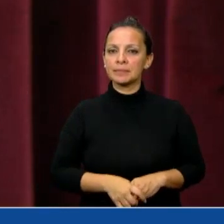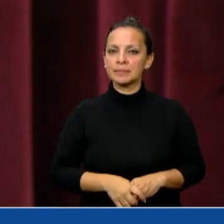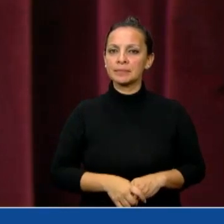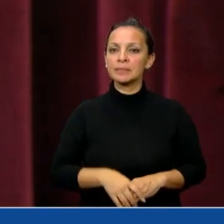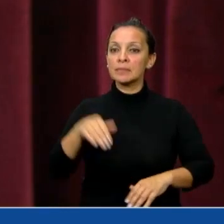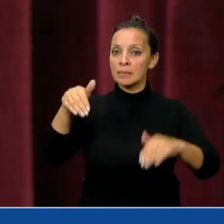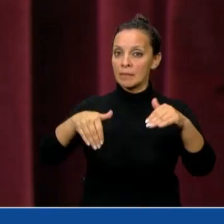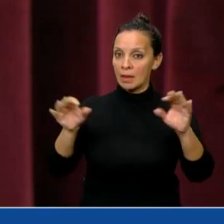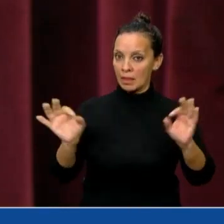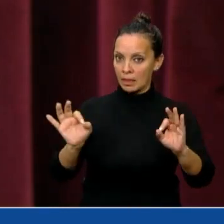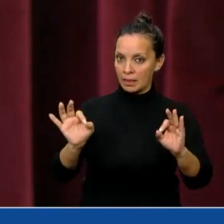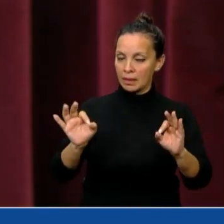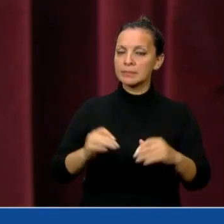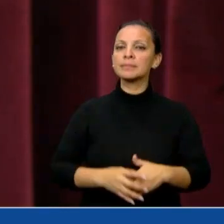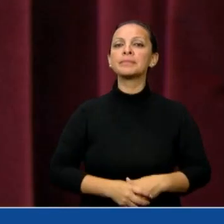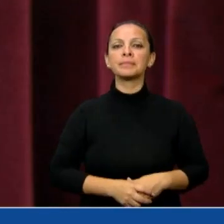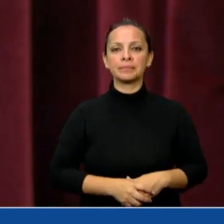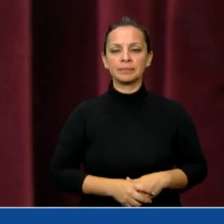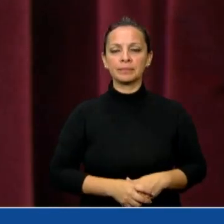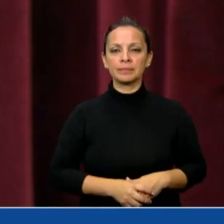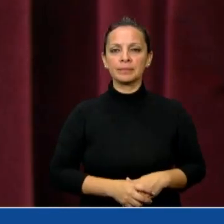se abstiene.